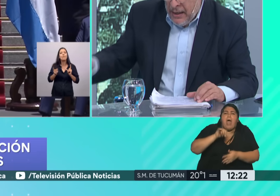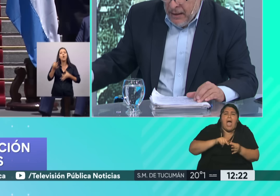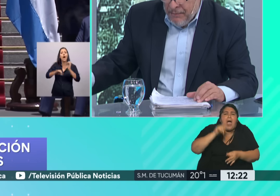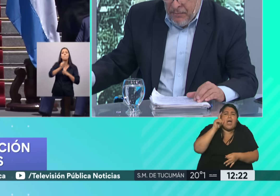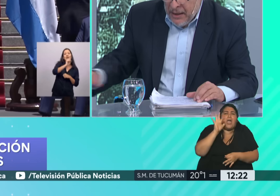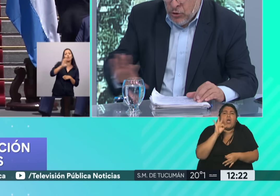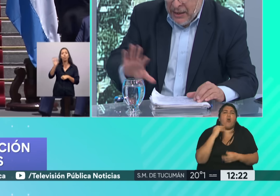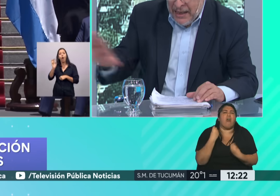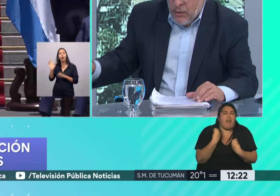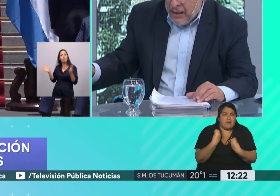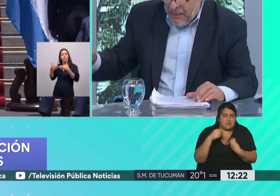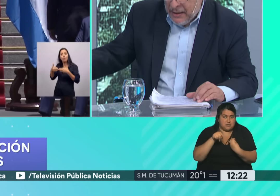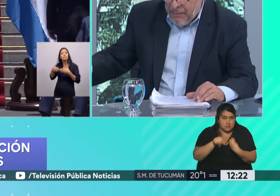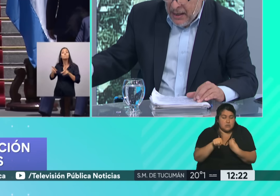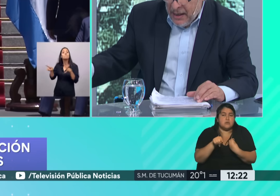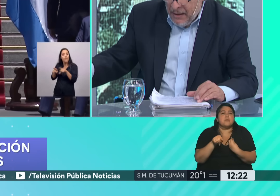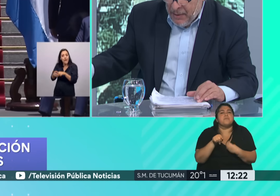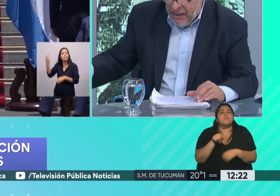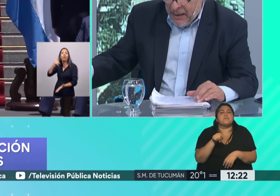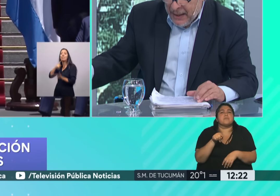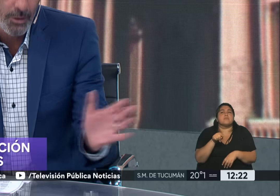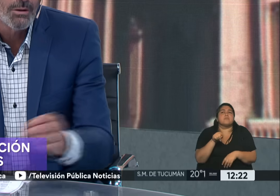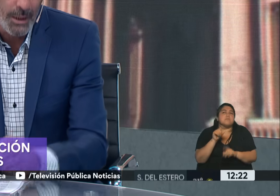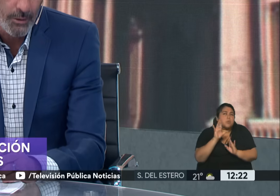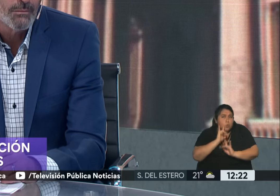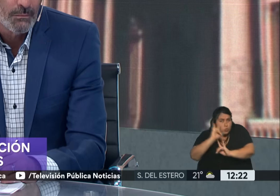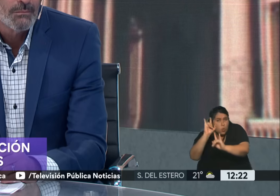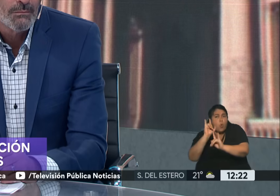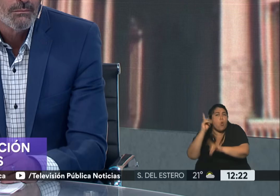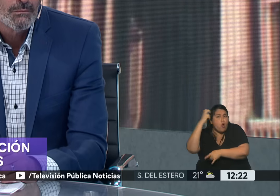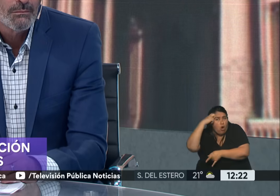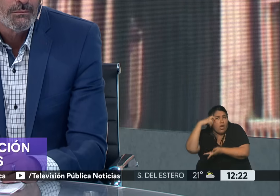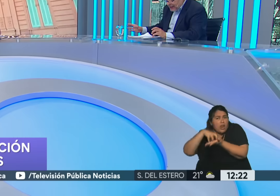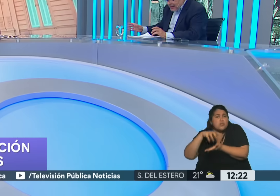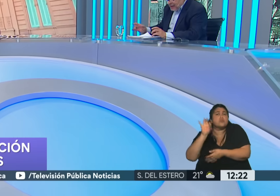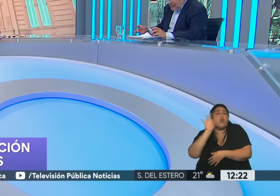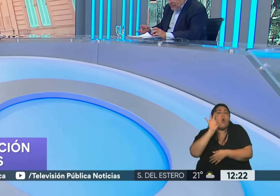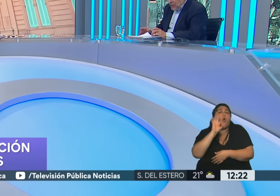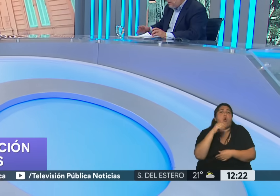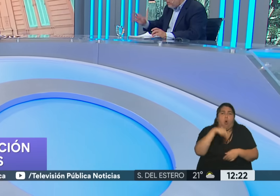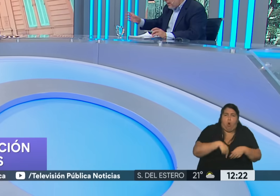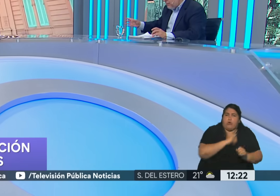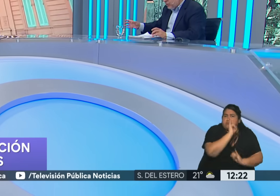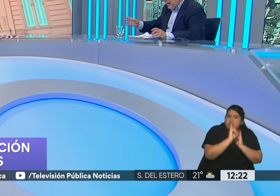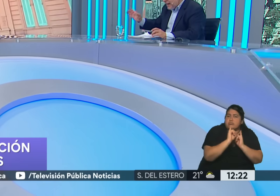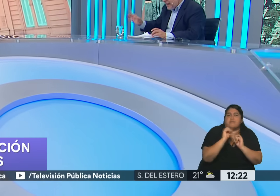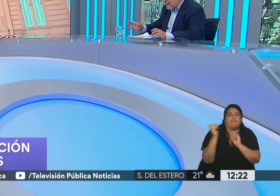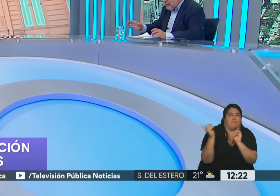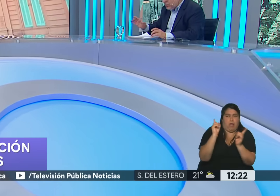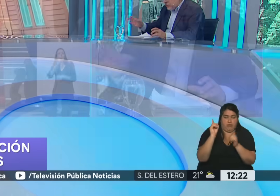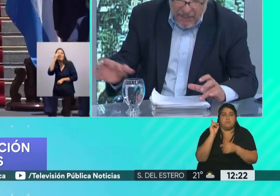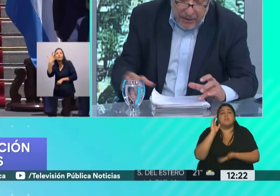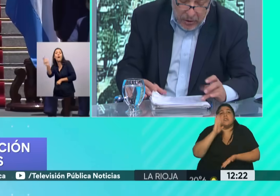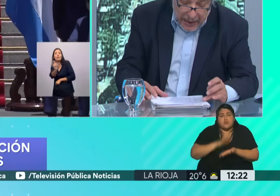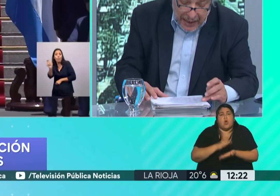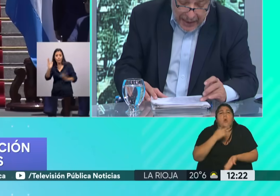eh eso quedará únicamente para pa se supone que debería ser un paquete lo mismo que el impuesto a las ganancias